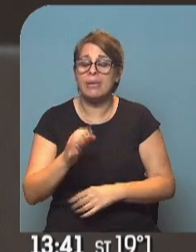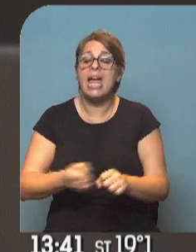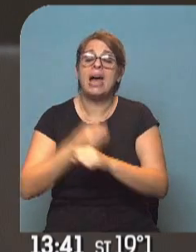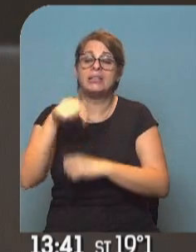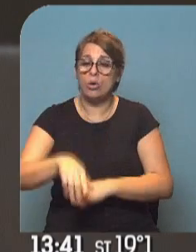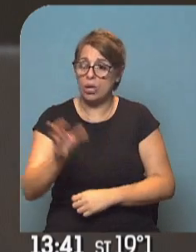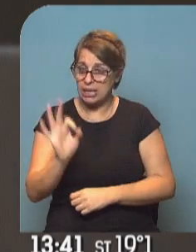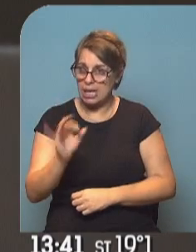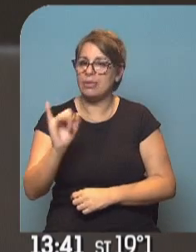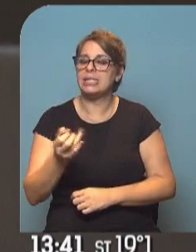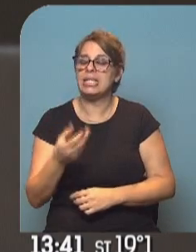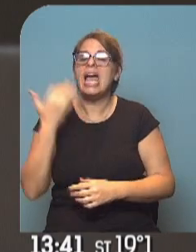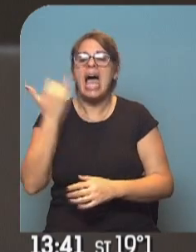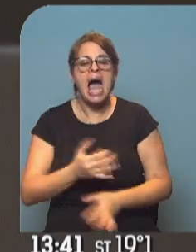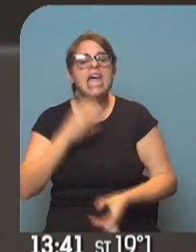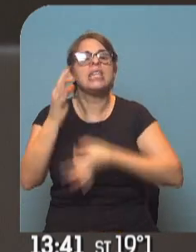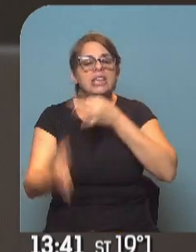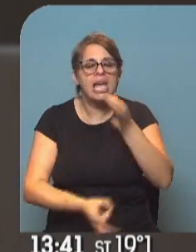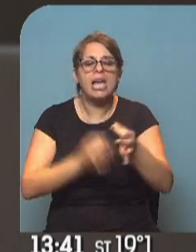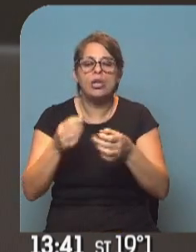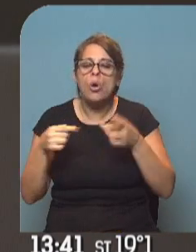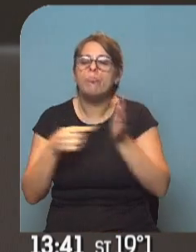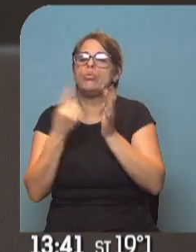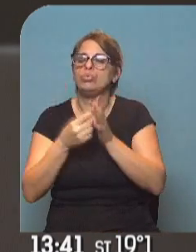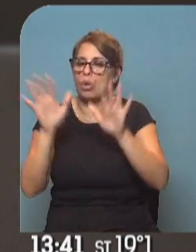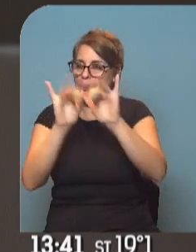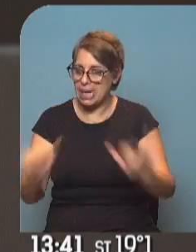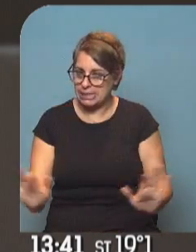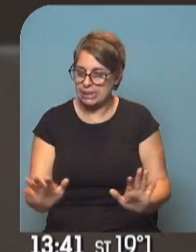sabemos es que hay diálogos que tienen como eje central la paz. Es lo único.